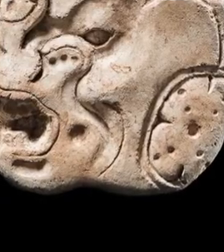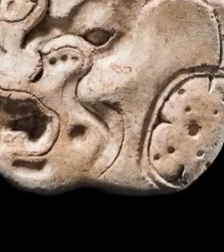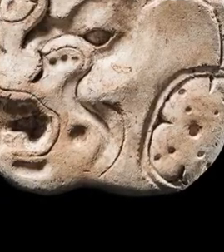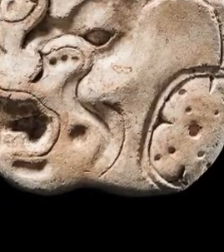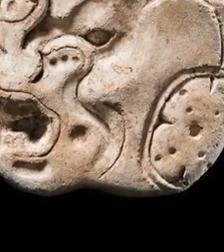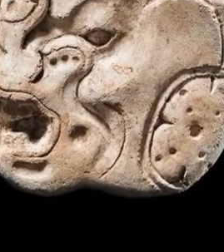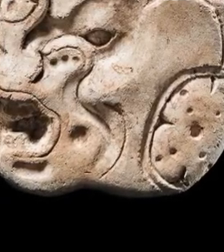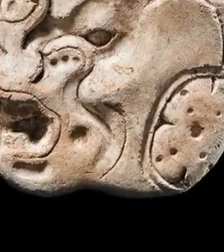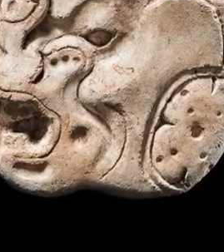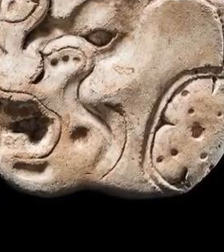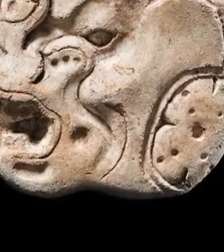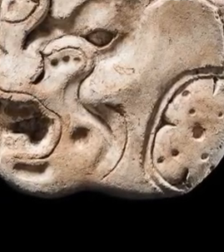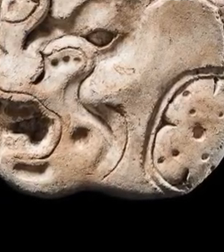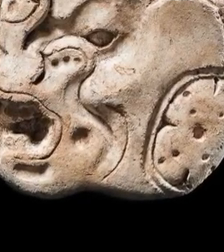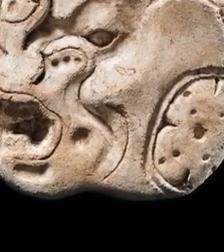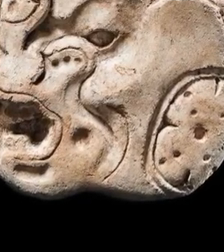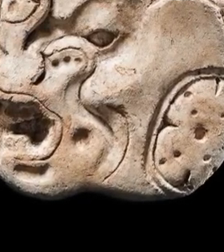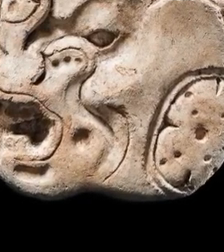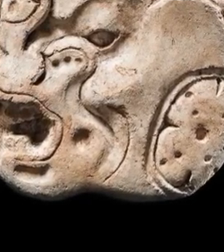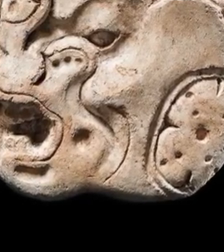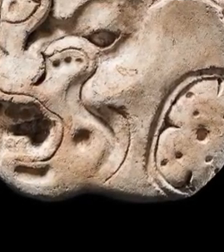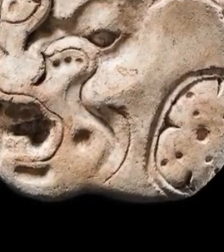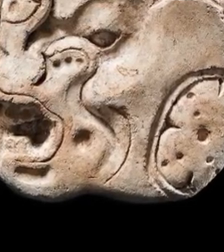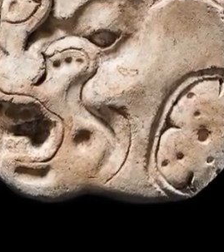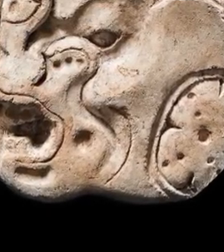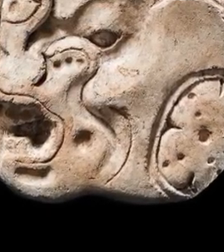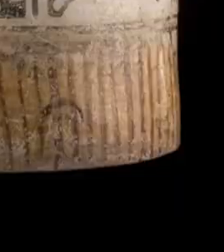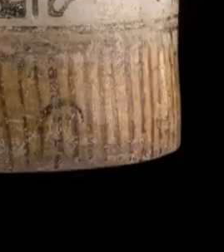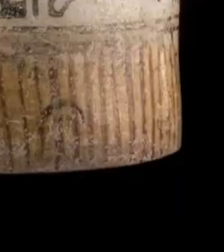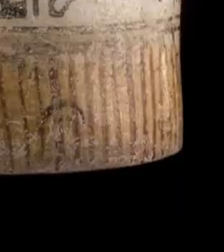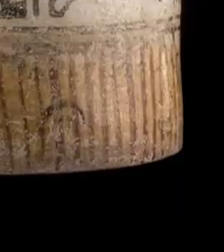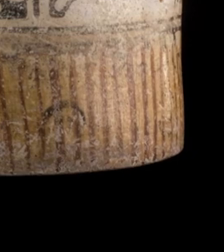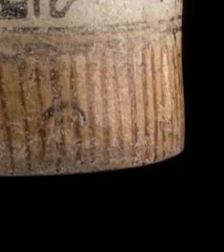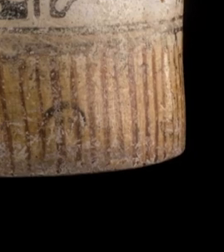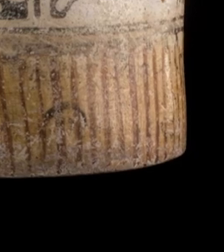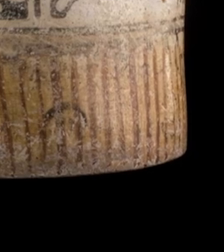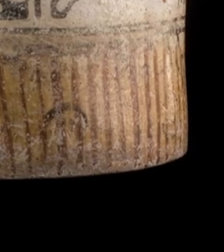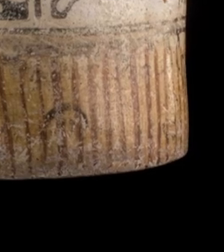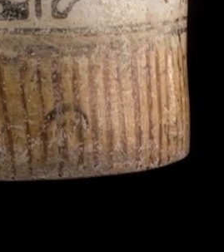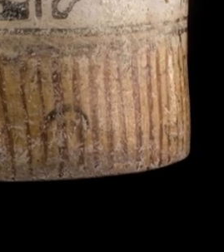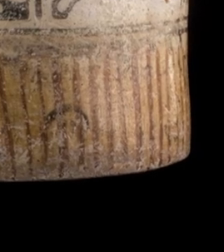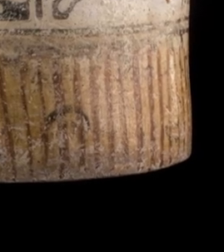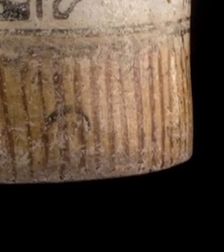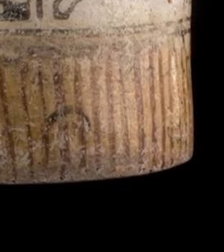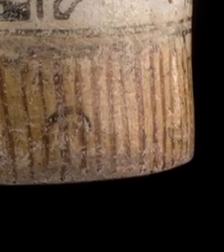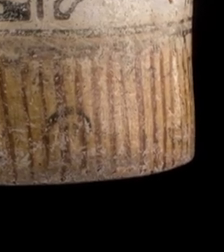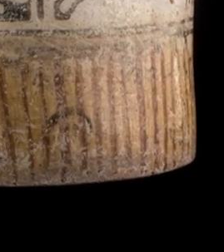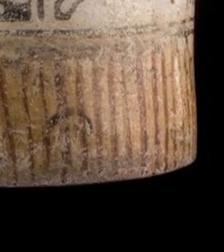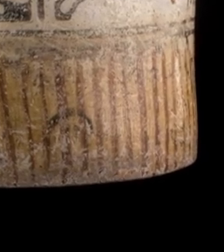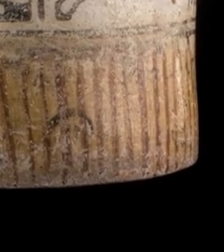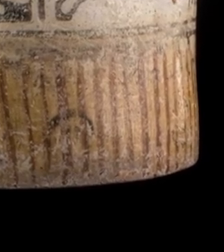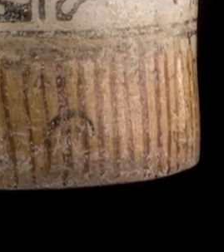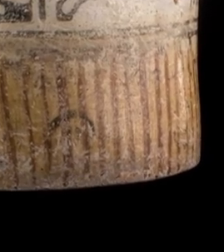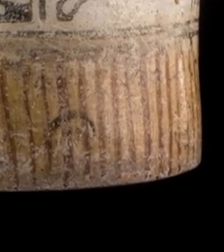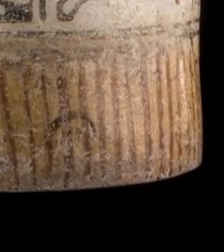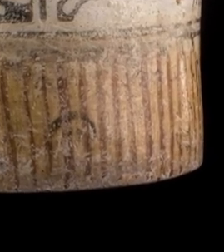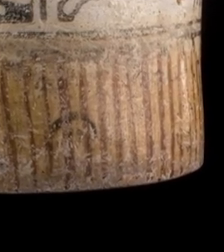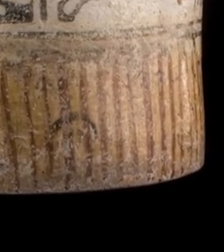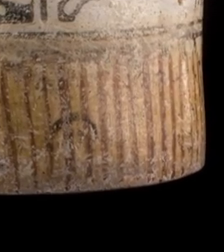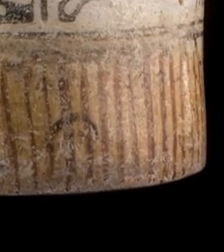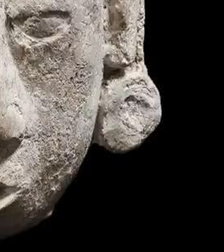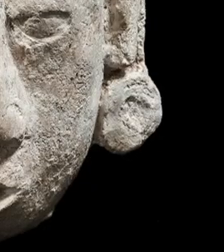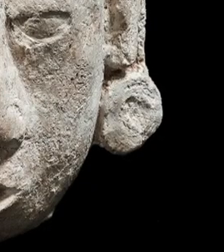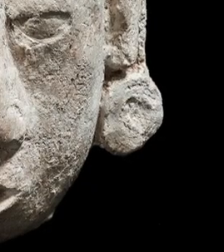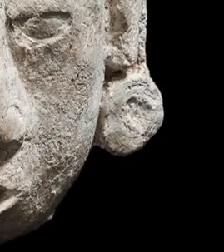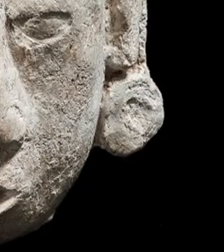Lullier, el descubridor de la tumba de Pakal. Por cierto, en este museo, que ya